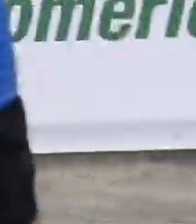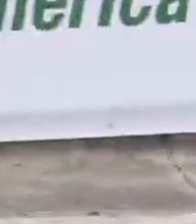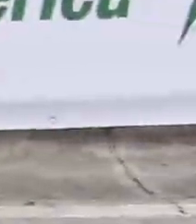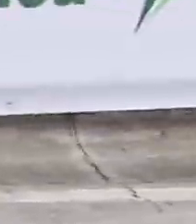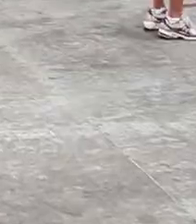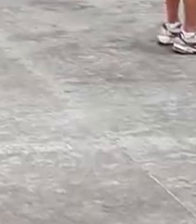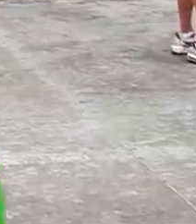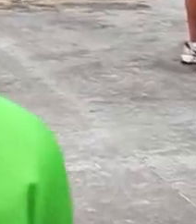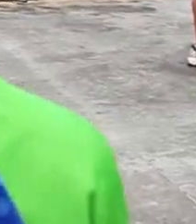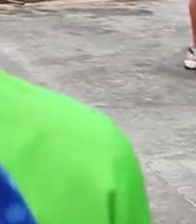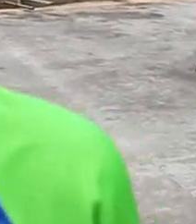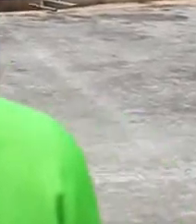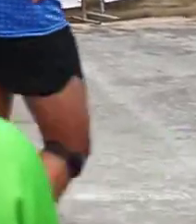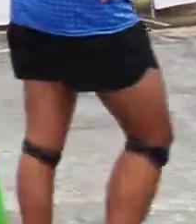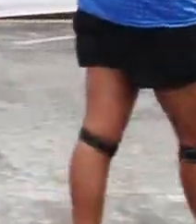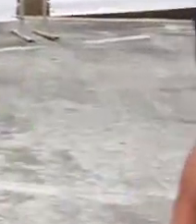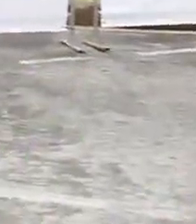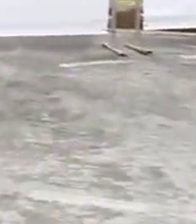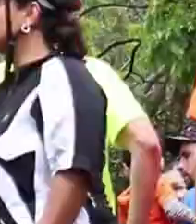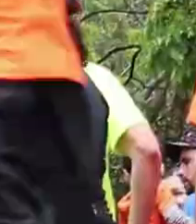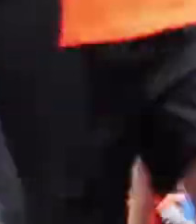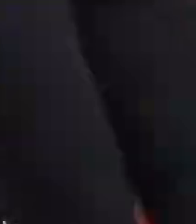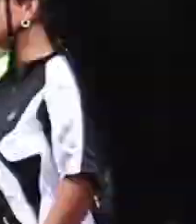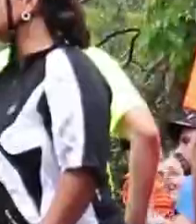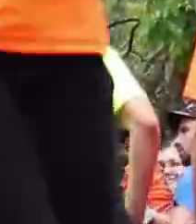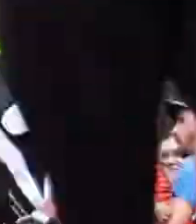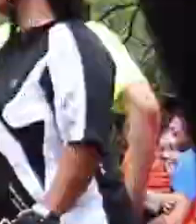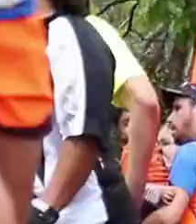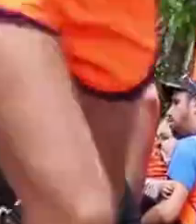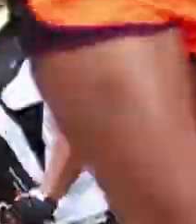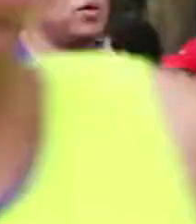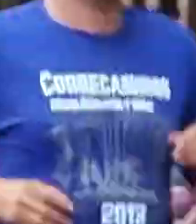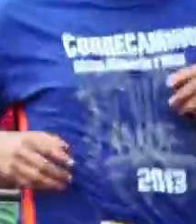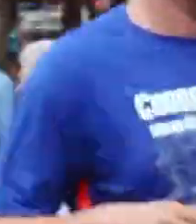Durita, durita. Tal vez la primera de las roquitas.